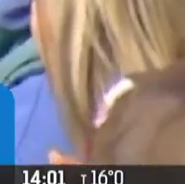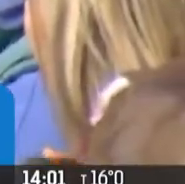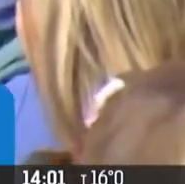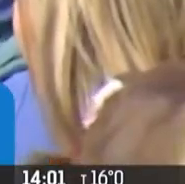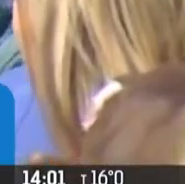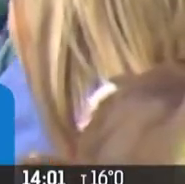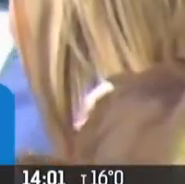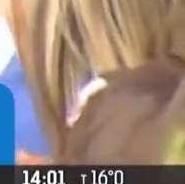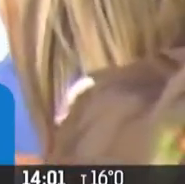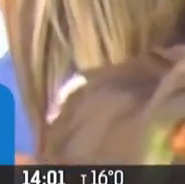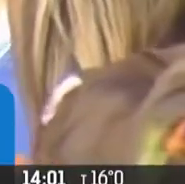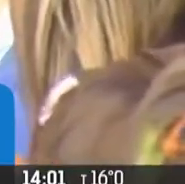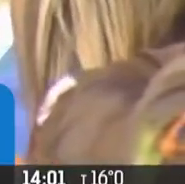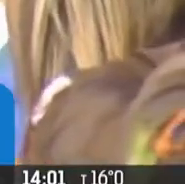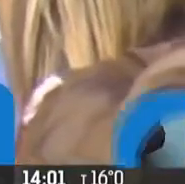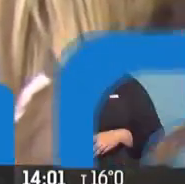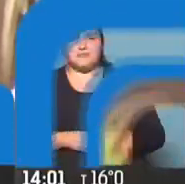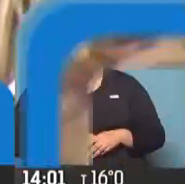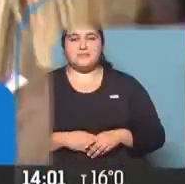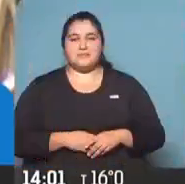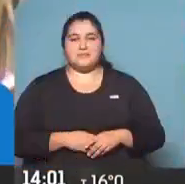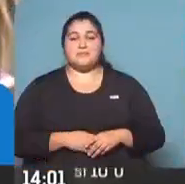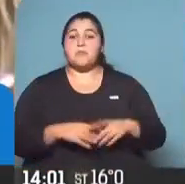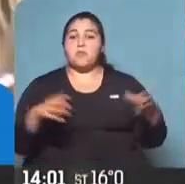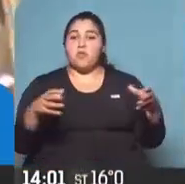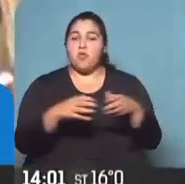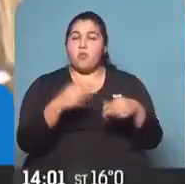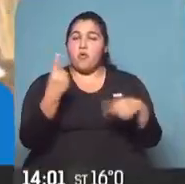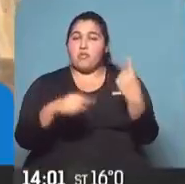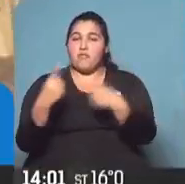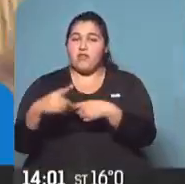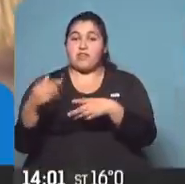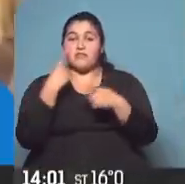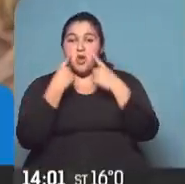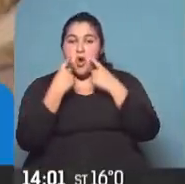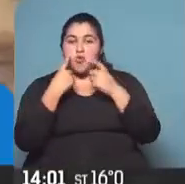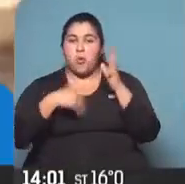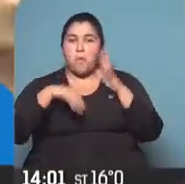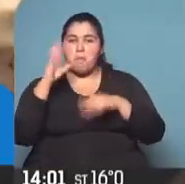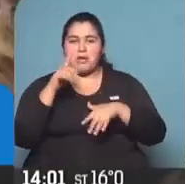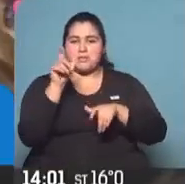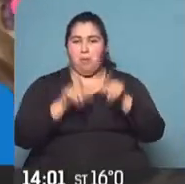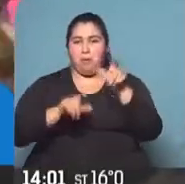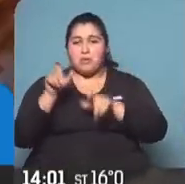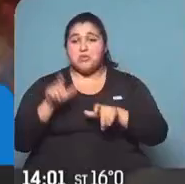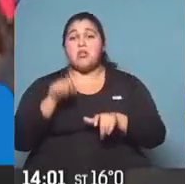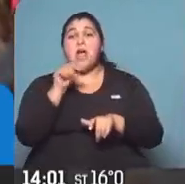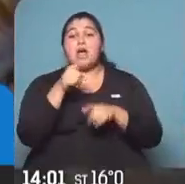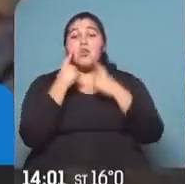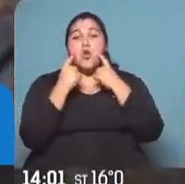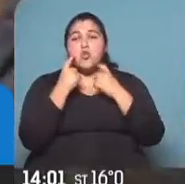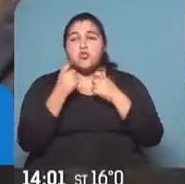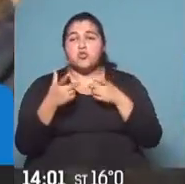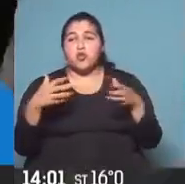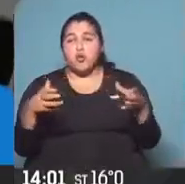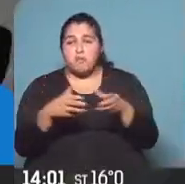altamente capacitados y entrenados que desempeñan en la tarea de control masivo de personas y en el control de disturbios